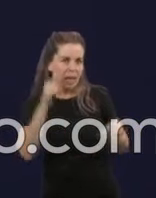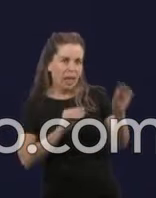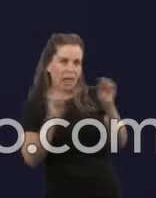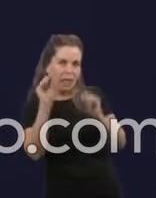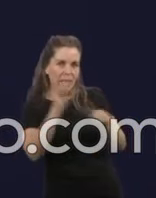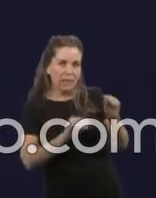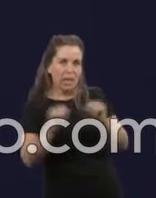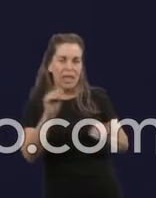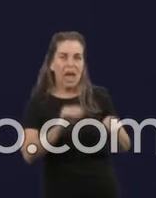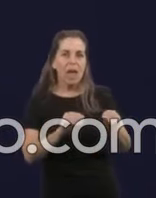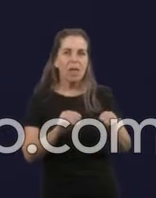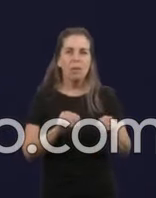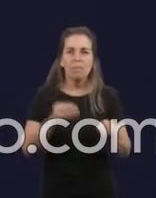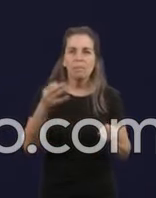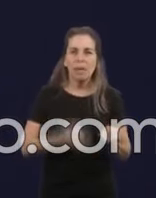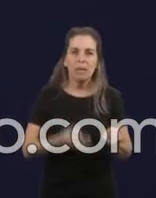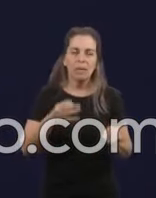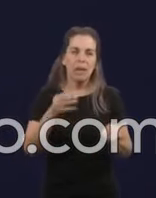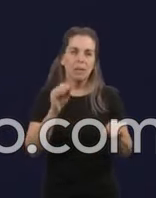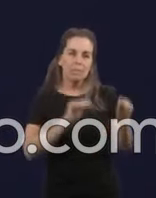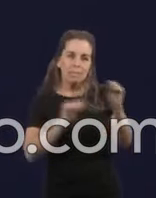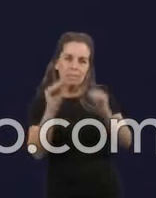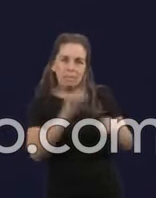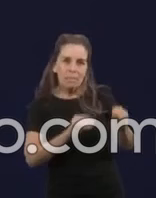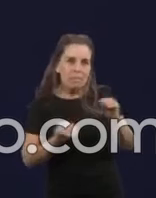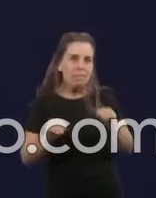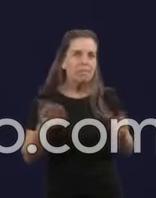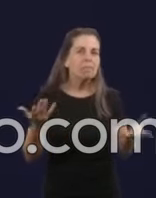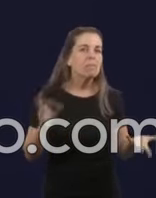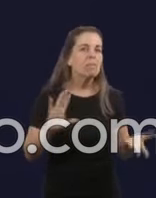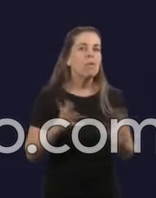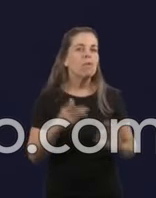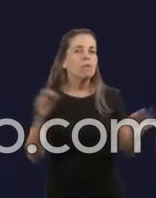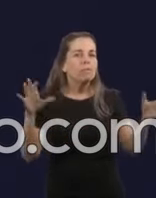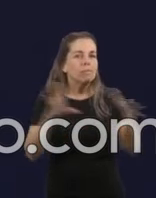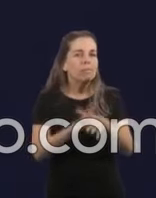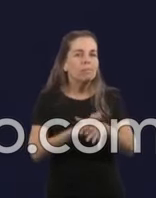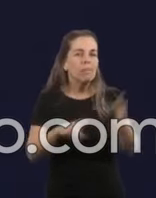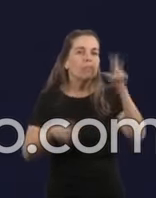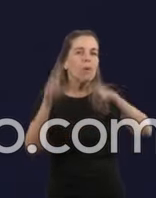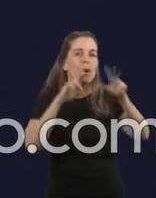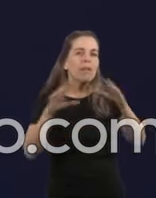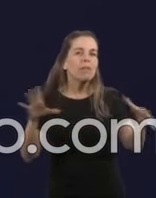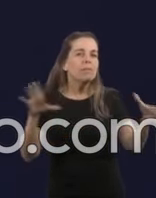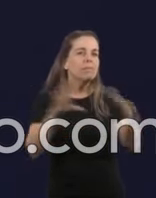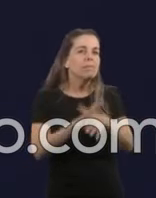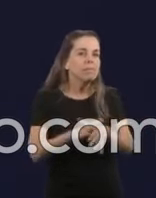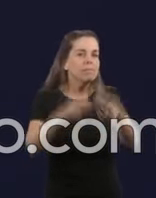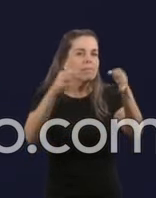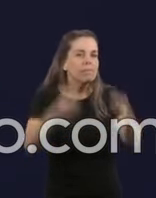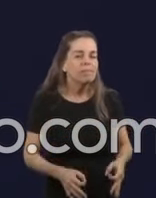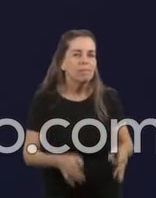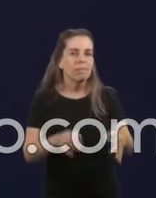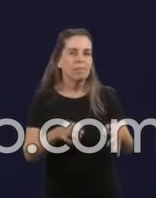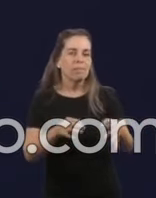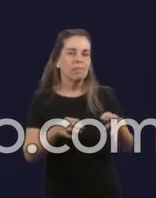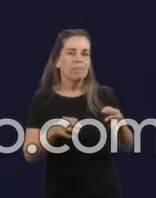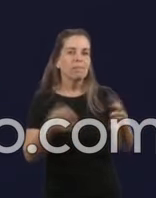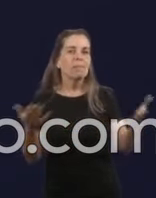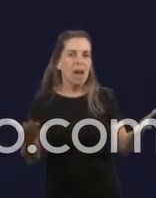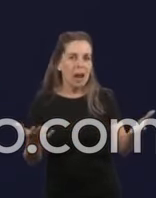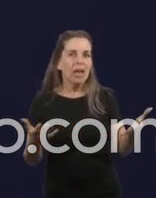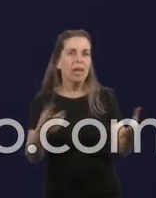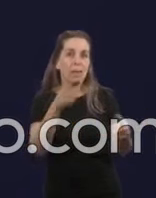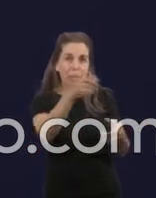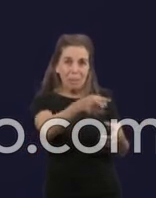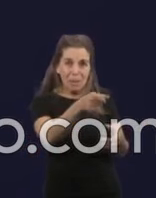diseñado eh digamos con una precisión eh de relojería para que lo